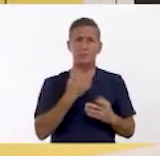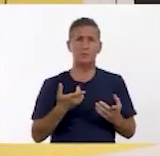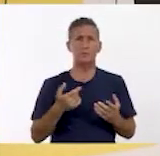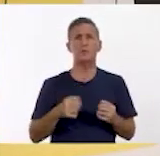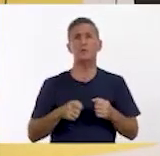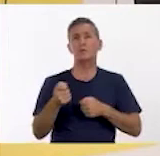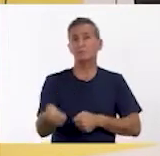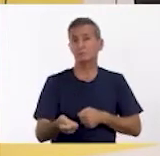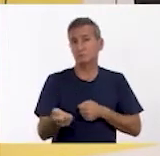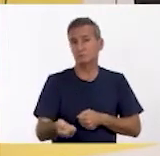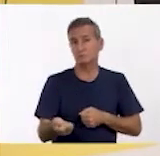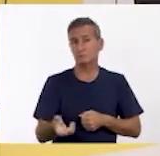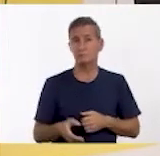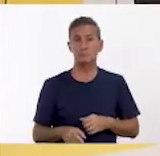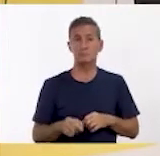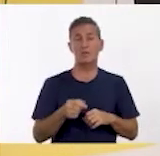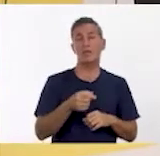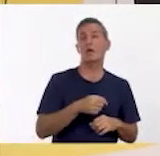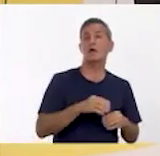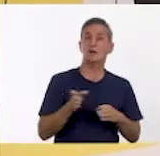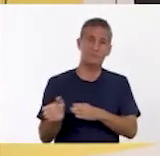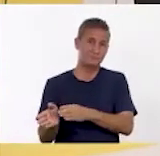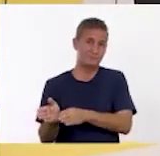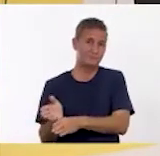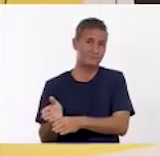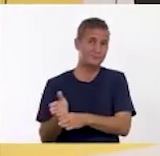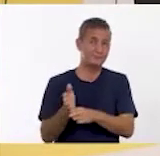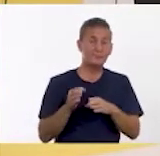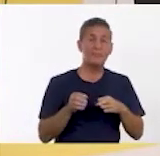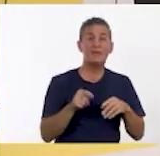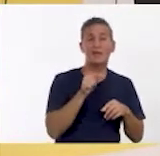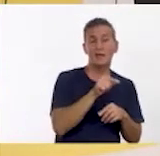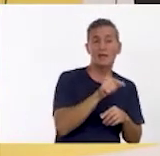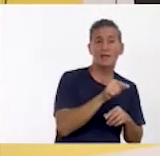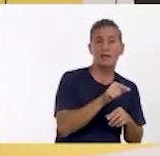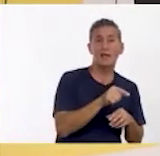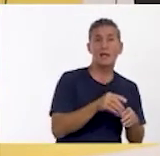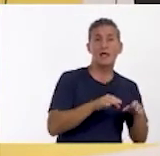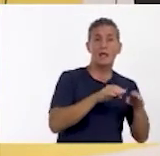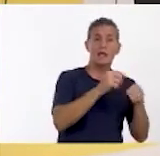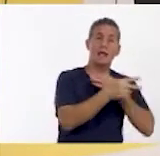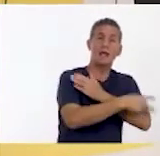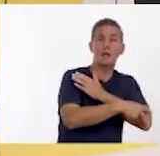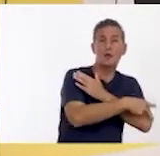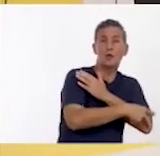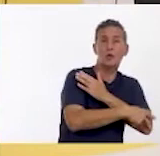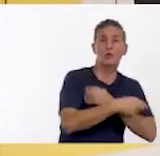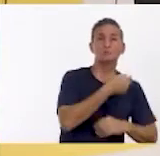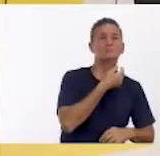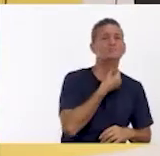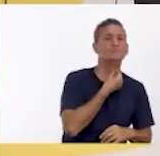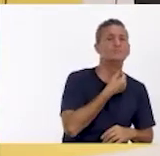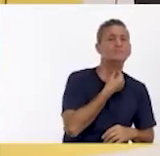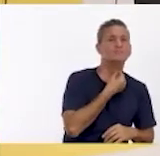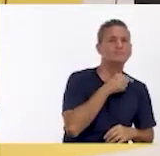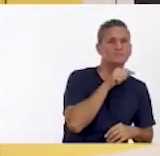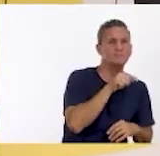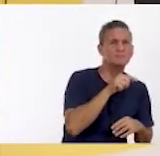los países subdesarrollados va a ocurrir lo contrario. Pero vamos a hacer